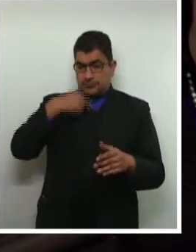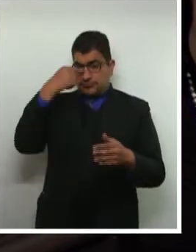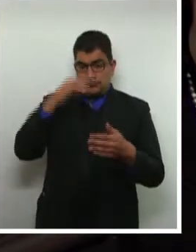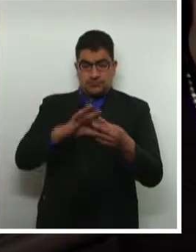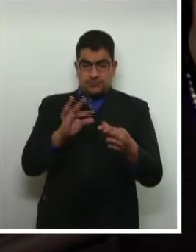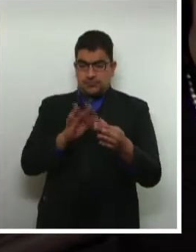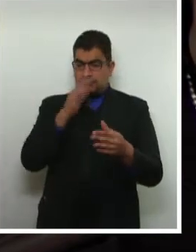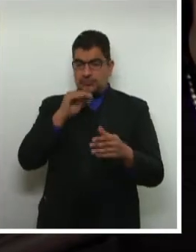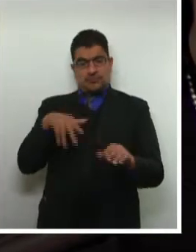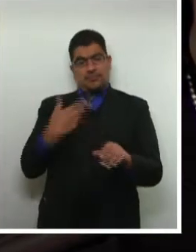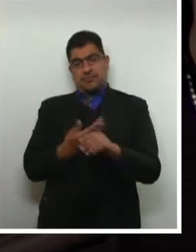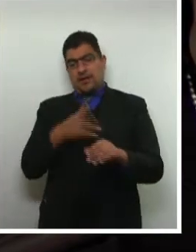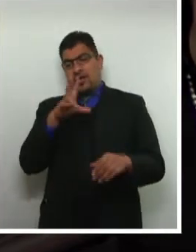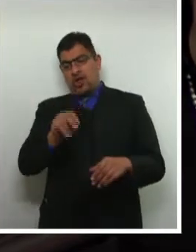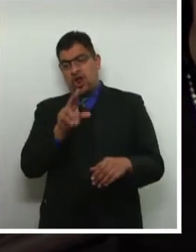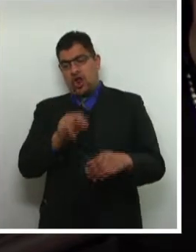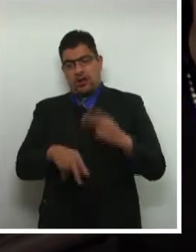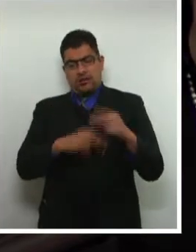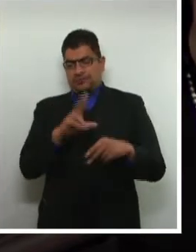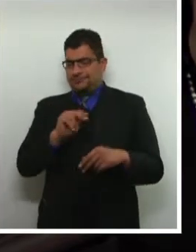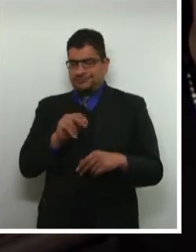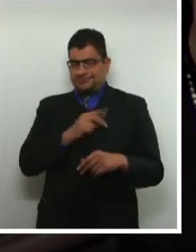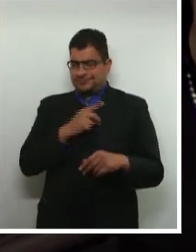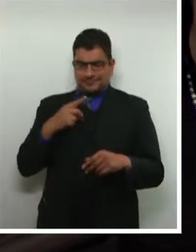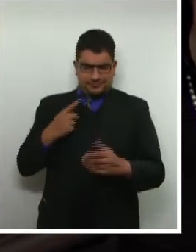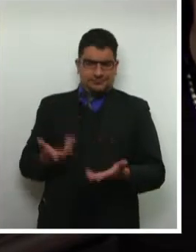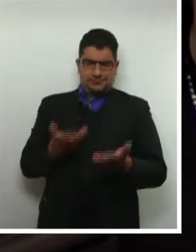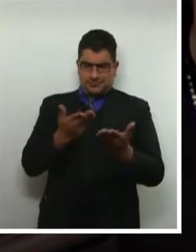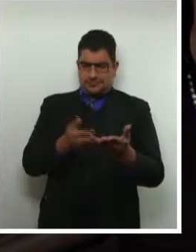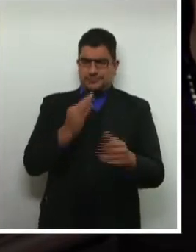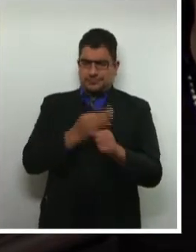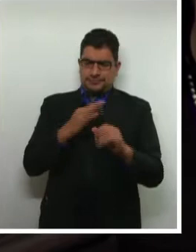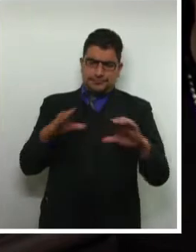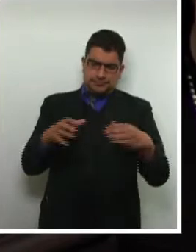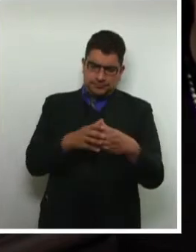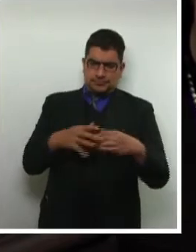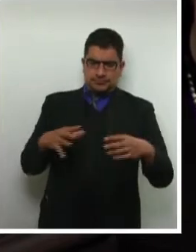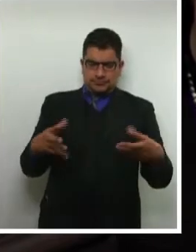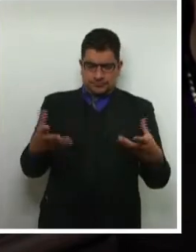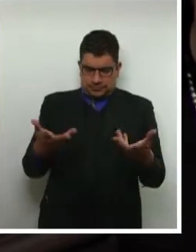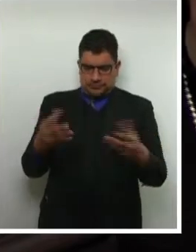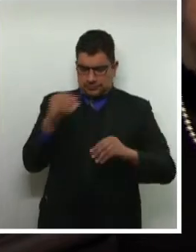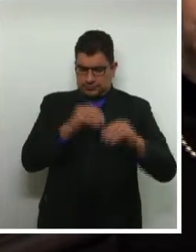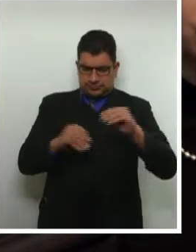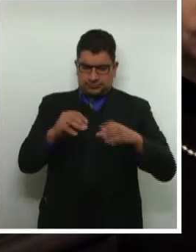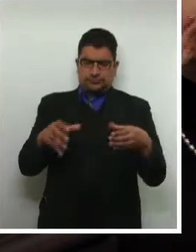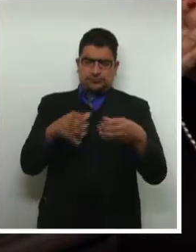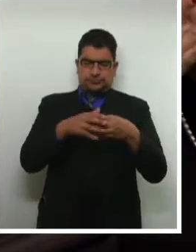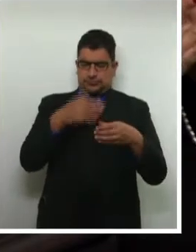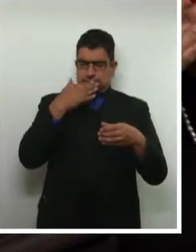podemos oponer a que esto ocurra, sino que se cree un órgano que va a